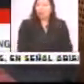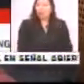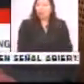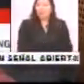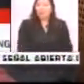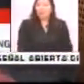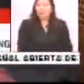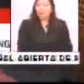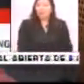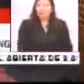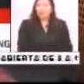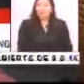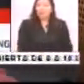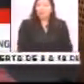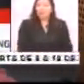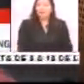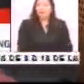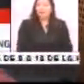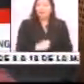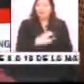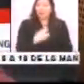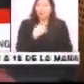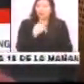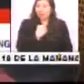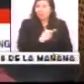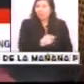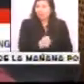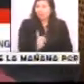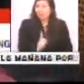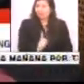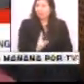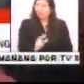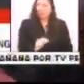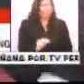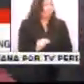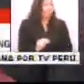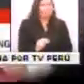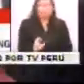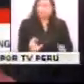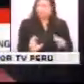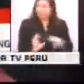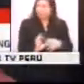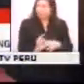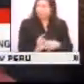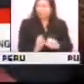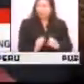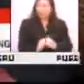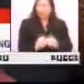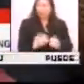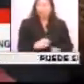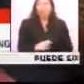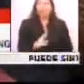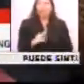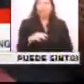Asimismo, señora presidenta, quiero precisar que no tengo ninguna vinculación con la empresa Redton Holding.